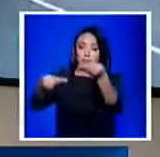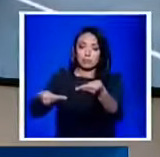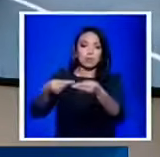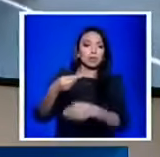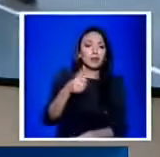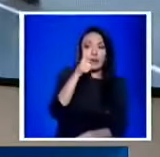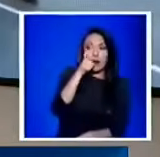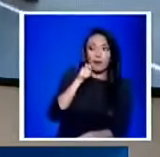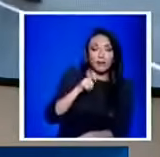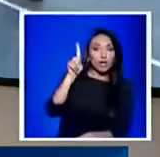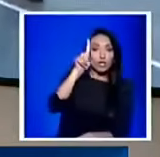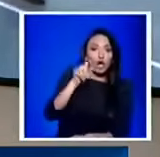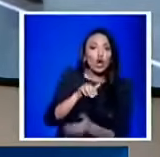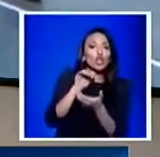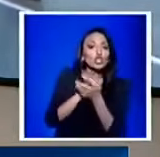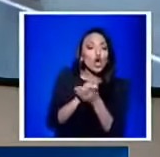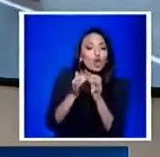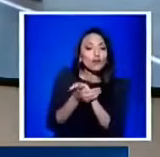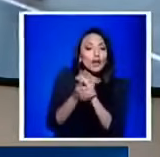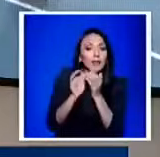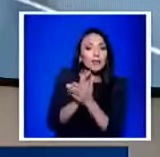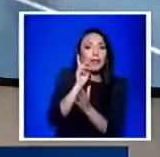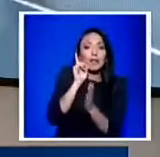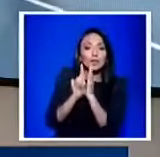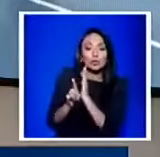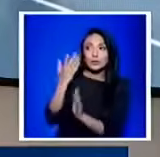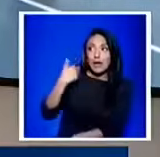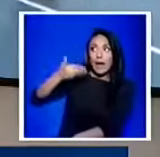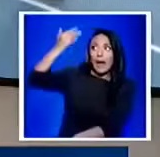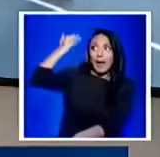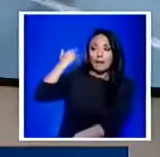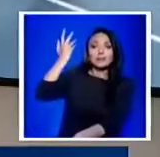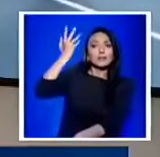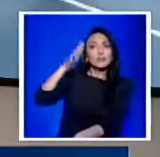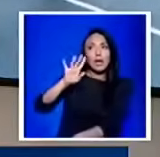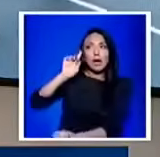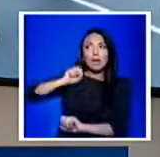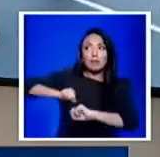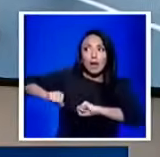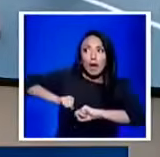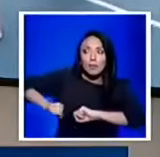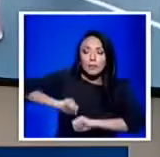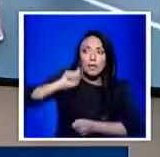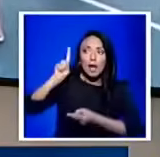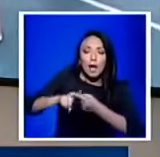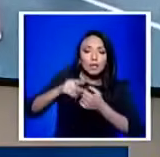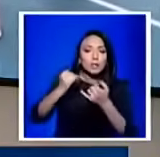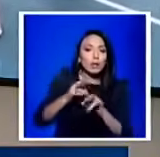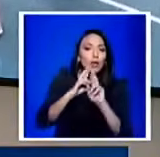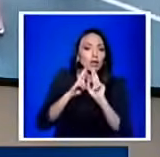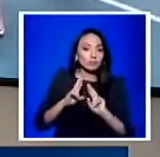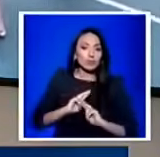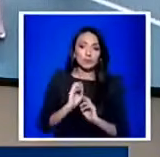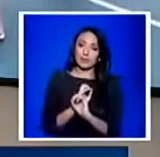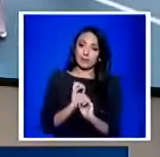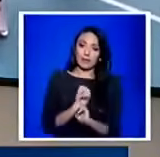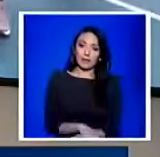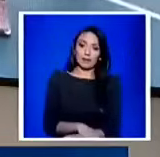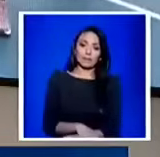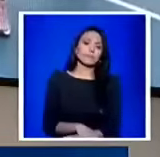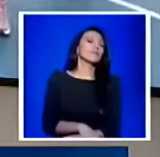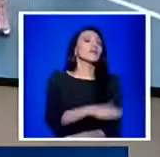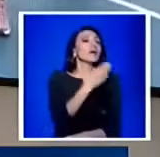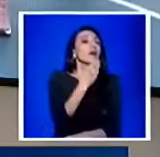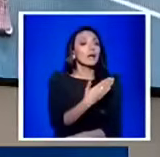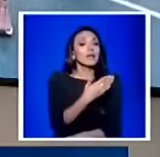ayer la denuncia, sino hace 5 meses, desde el año pasado, y hasta el momento no hay ninguna respuesta. Don Marcos,